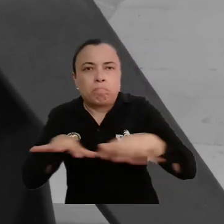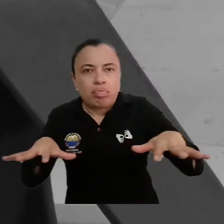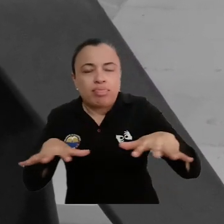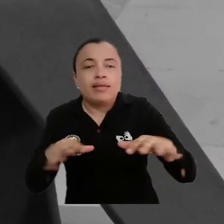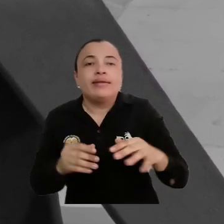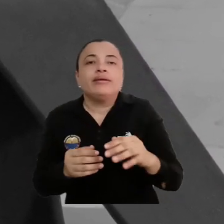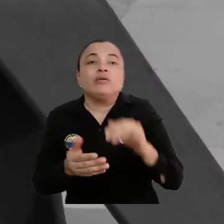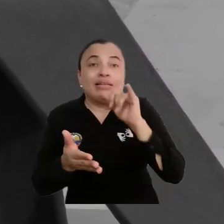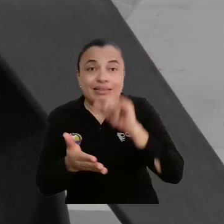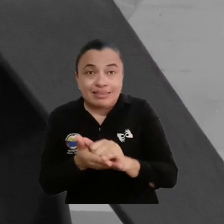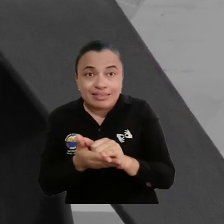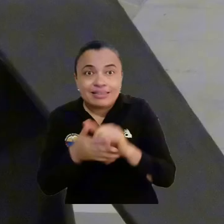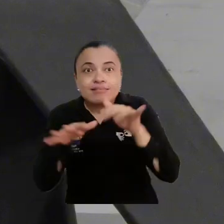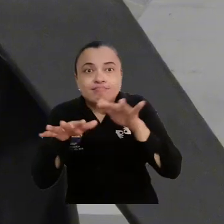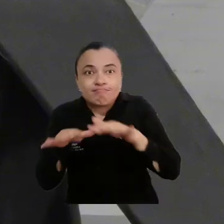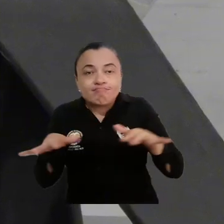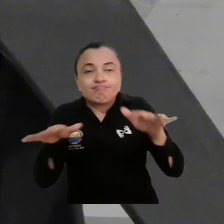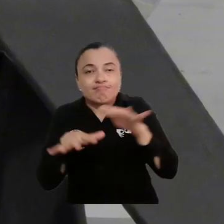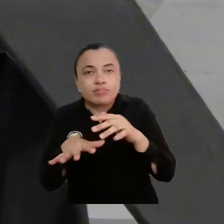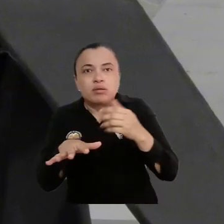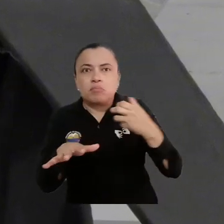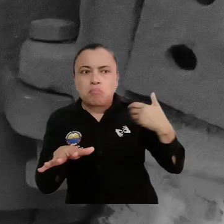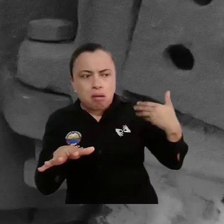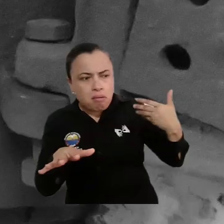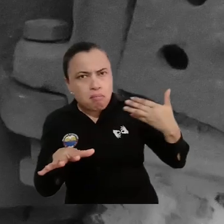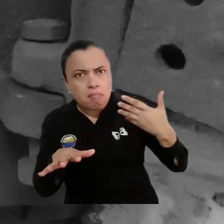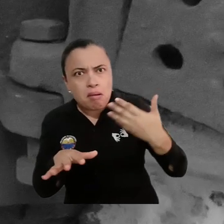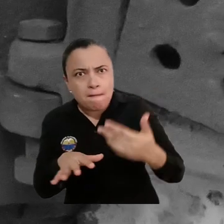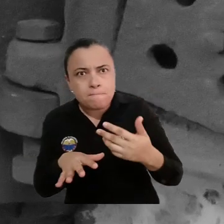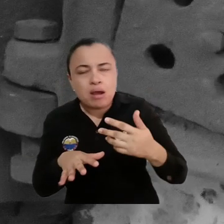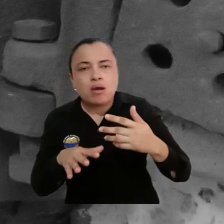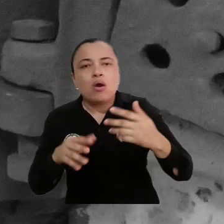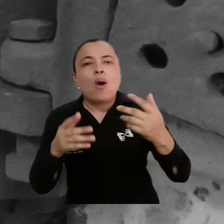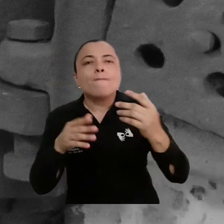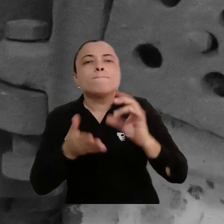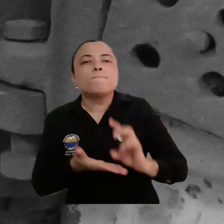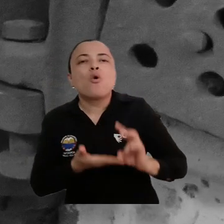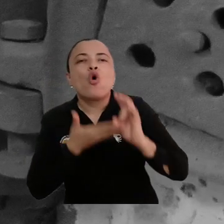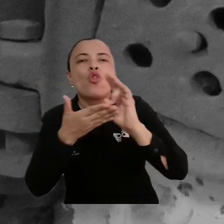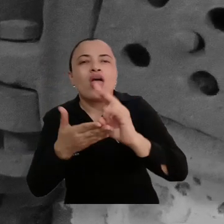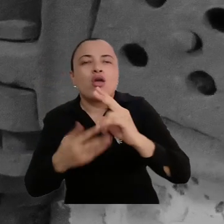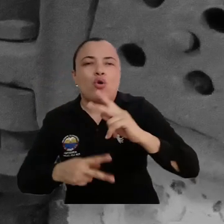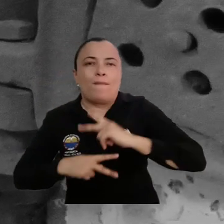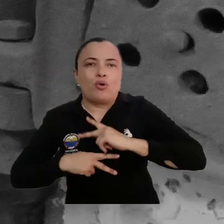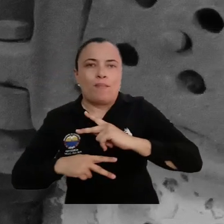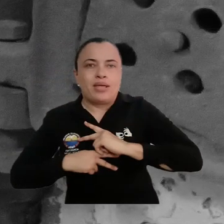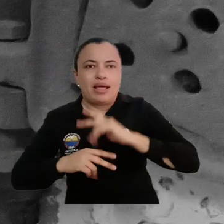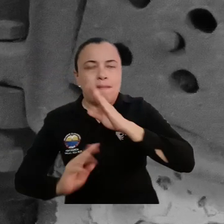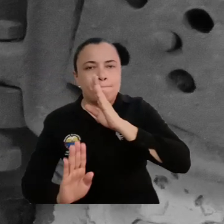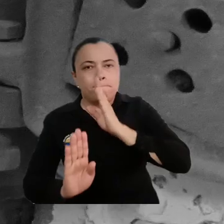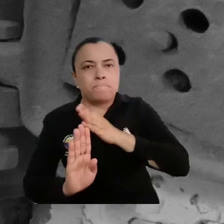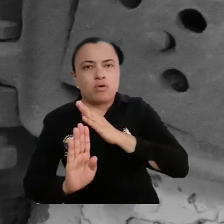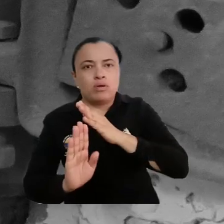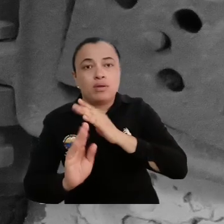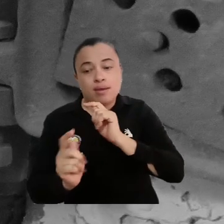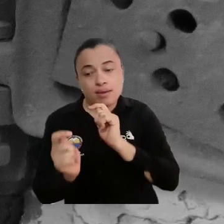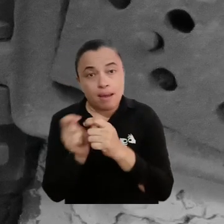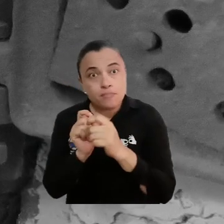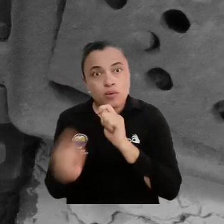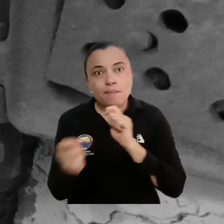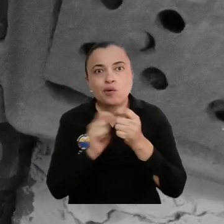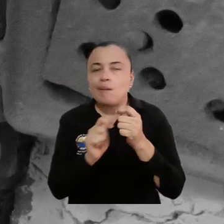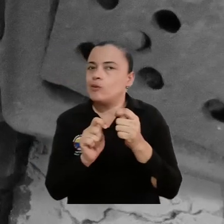republicanas, mantuvieron durante décadas un modelo de propiedad altamente concentrado y poco permeable a transformaciones